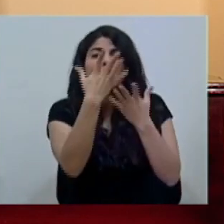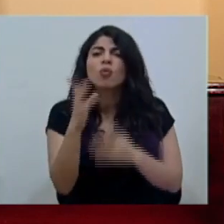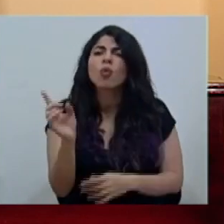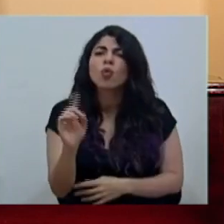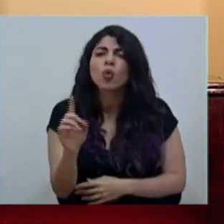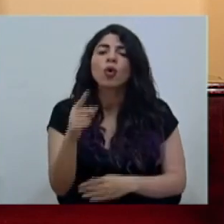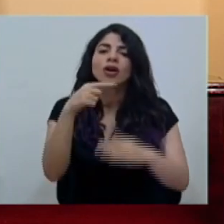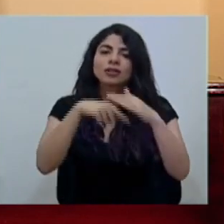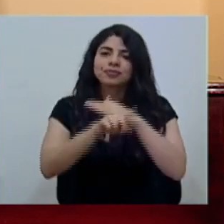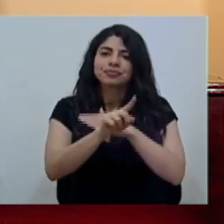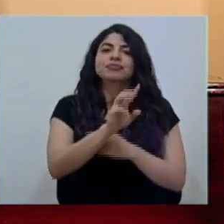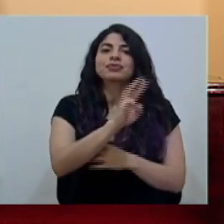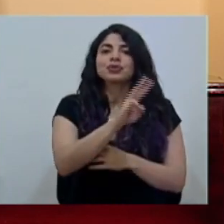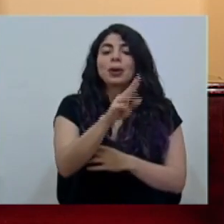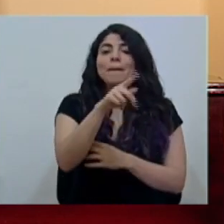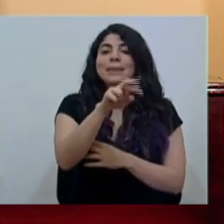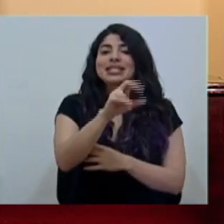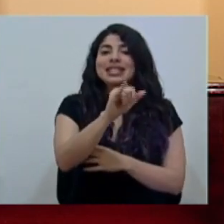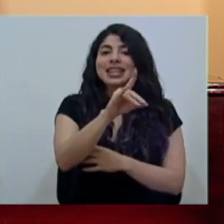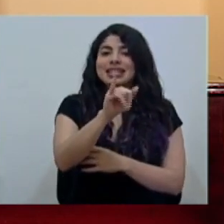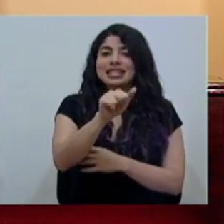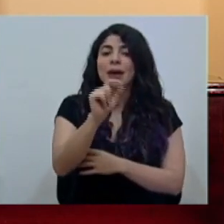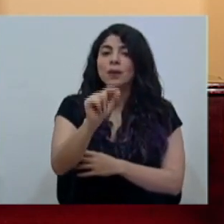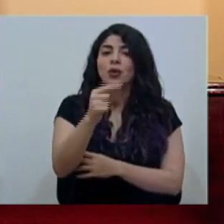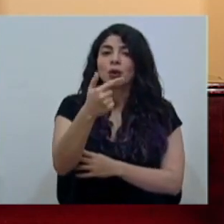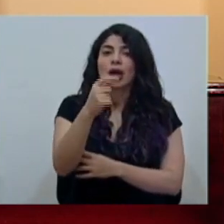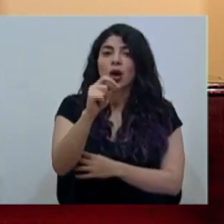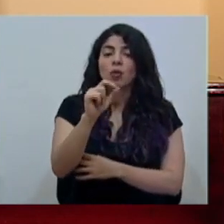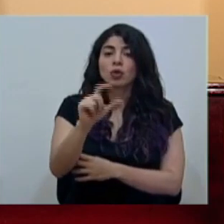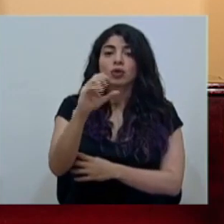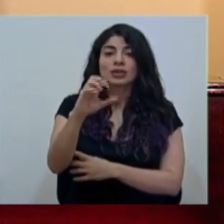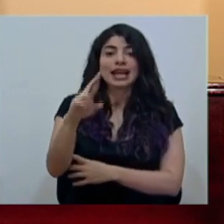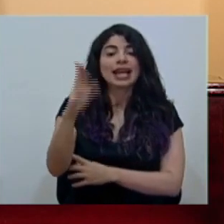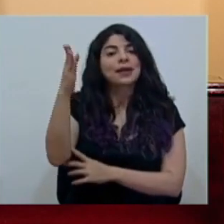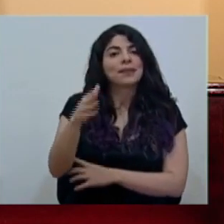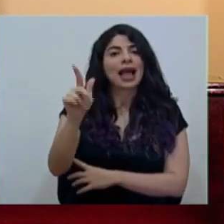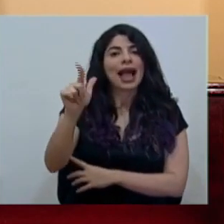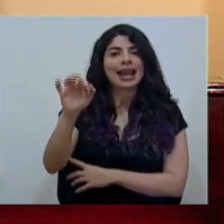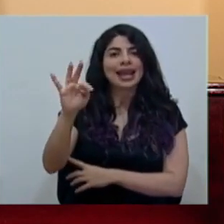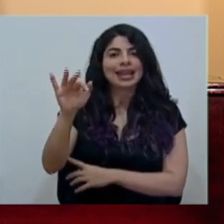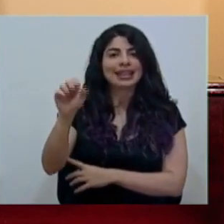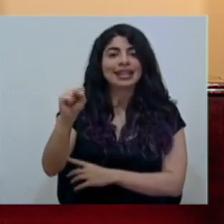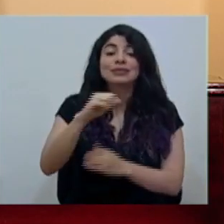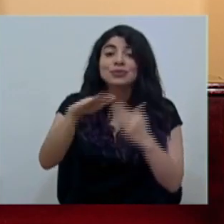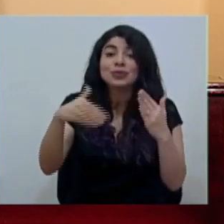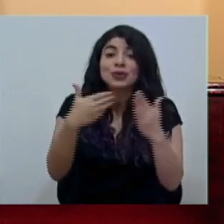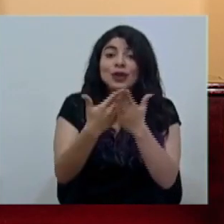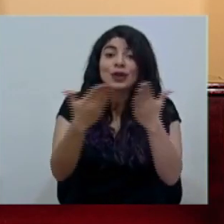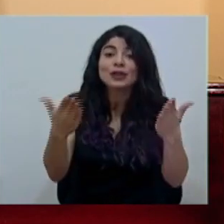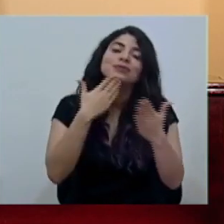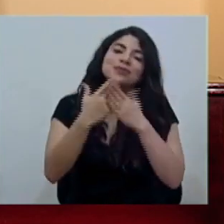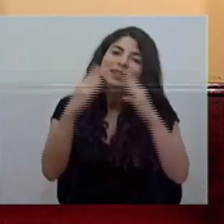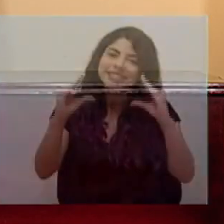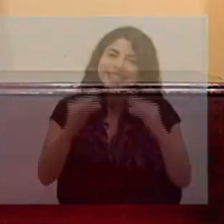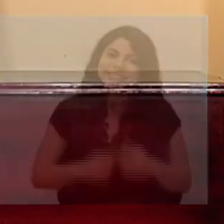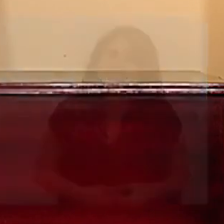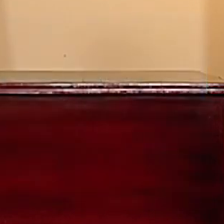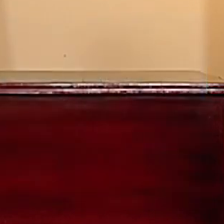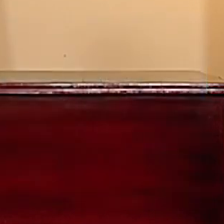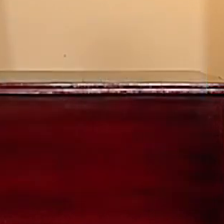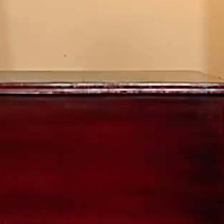Pueden visitar el sitio presidencia.go.cr, barra inclinada, alertas. A todos y todas, muy buenas tardes.